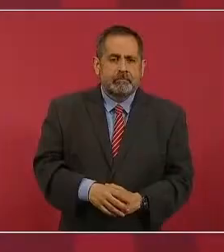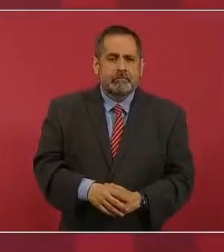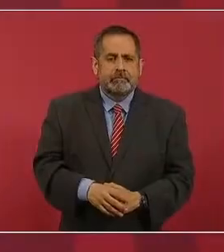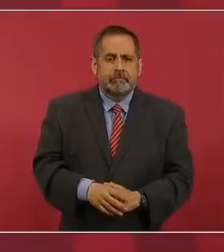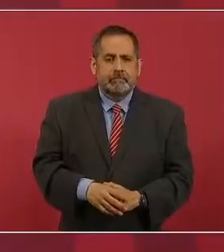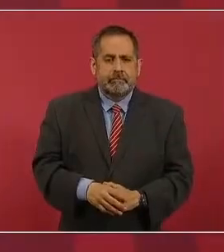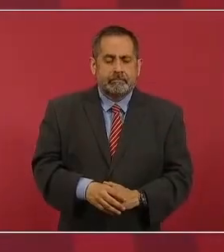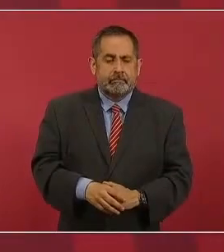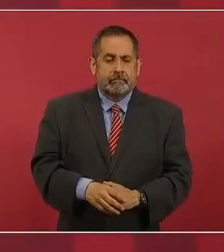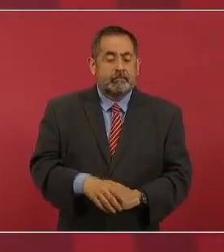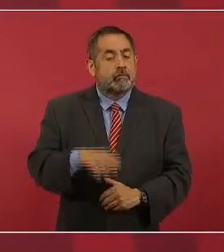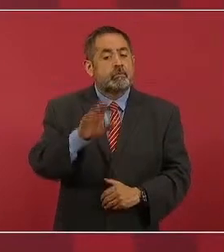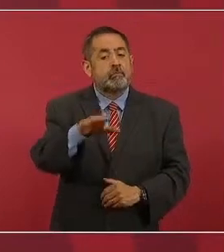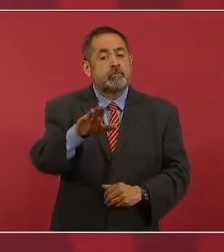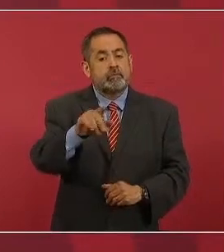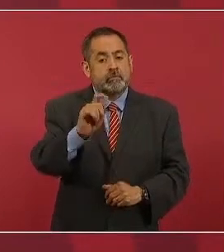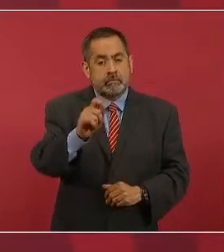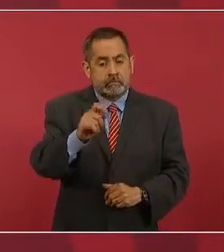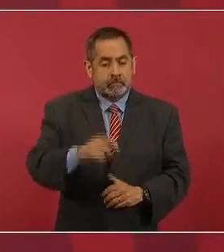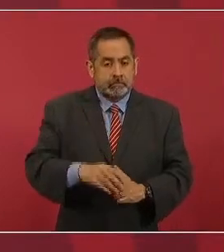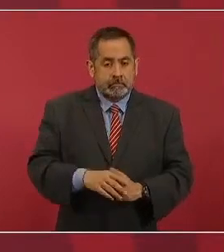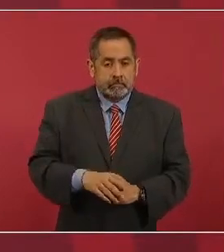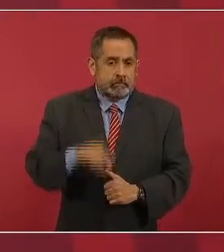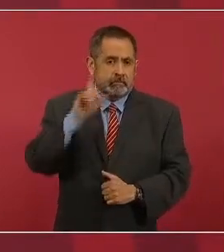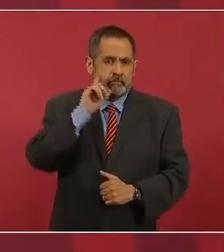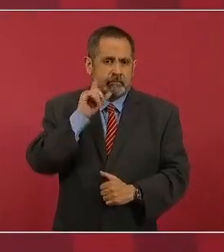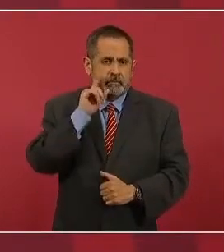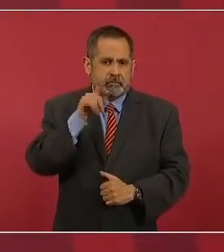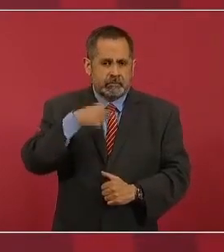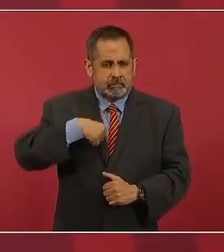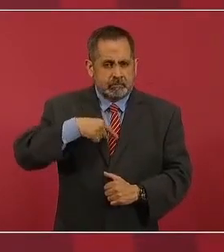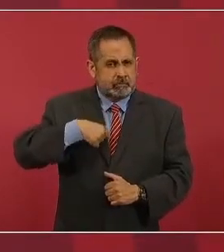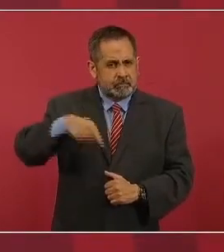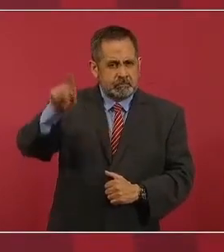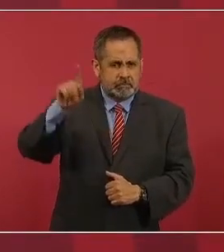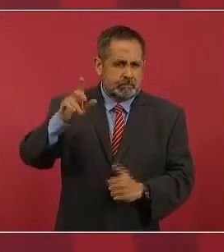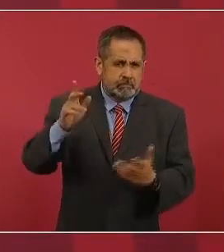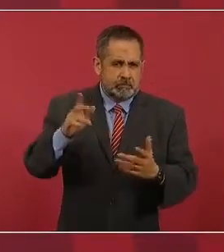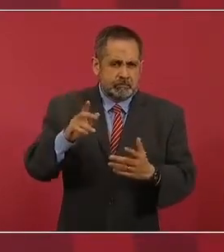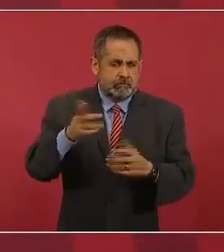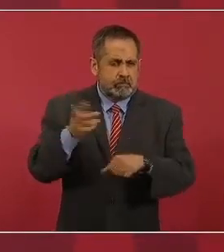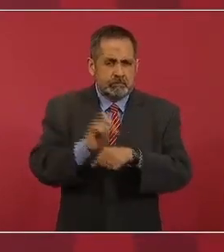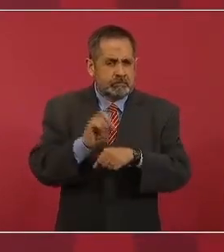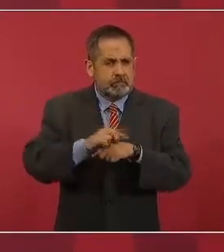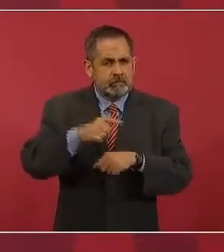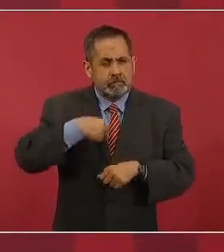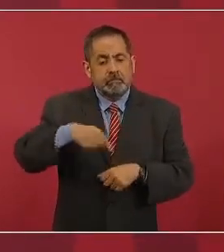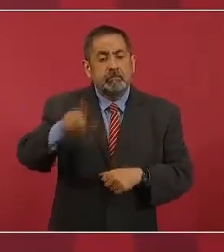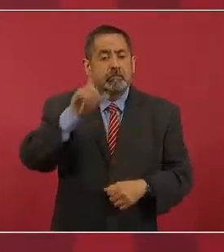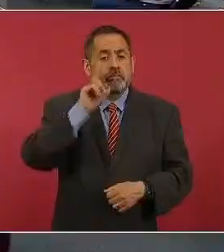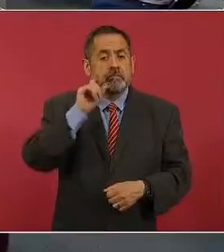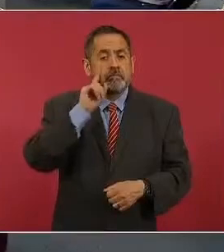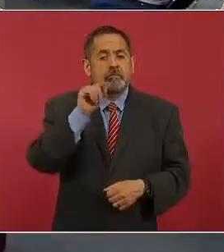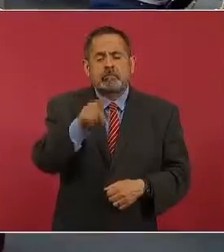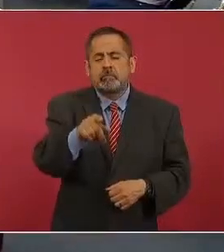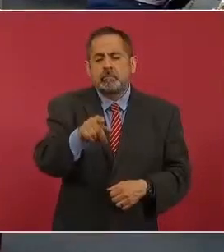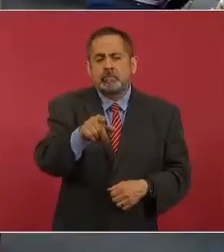Sí, vamos, mañana vamos a seguir todos los días.